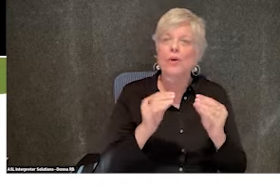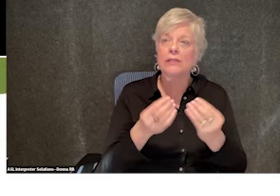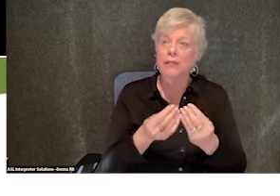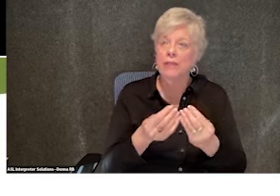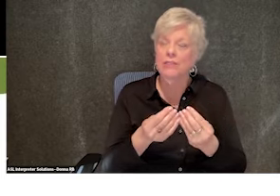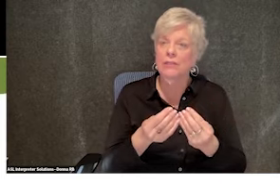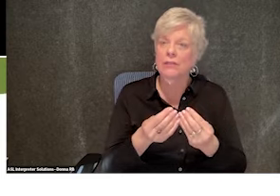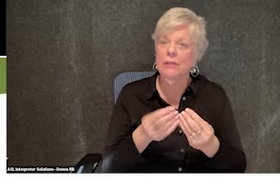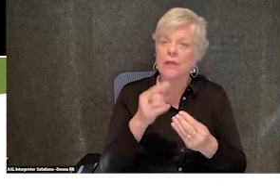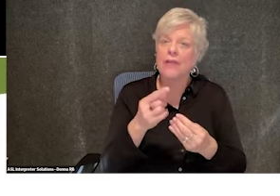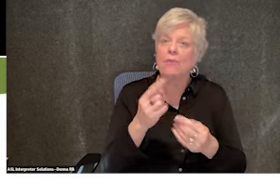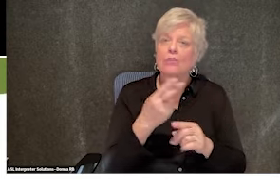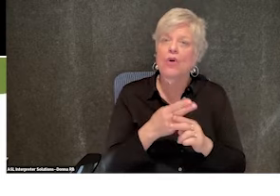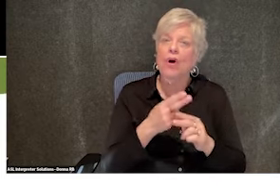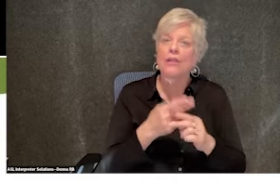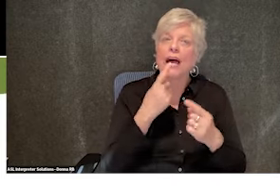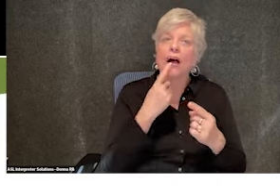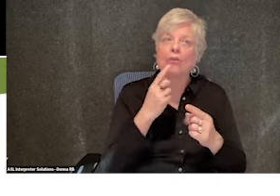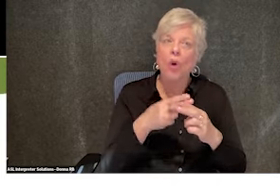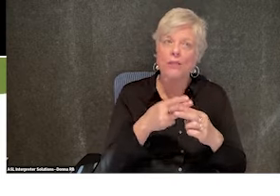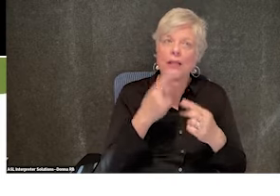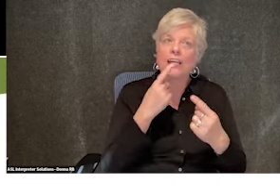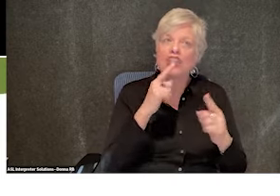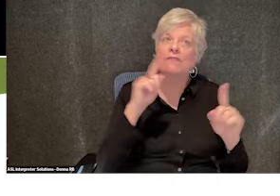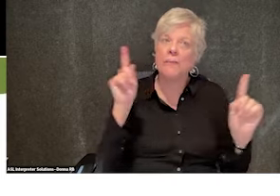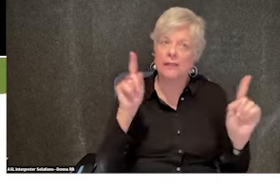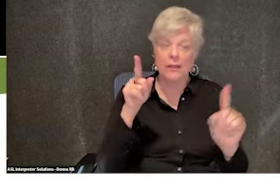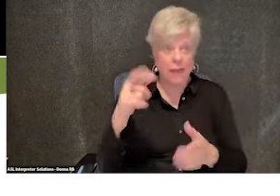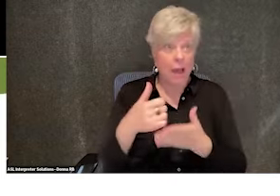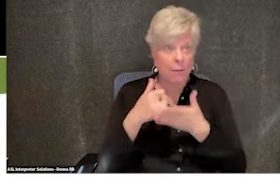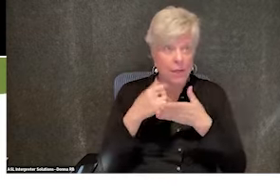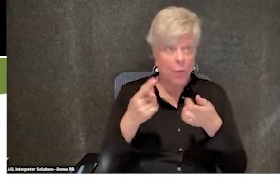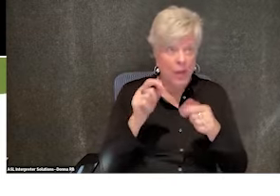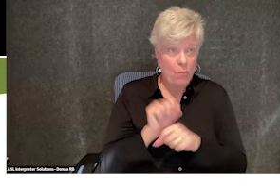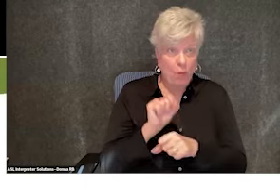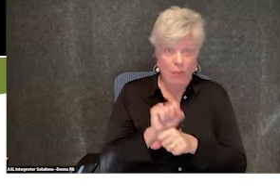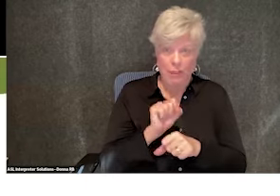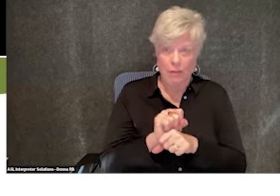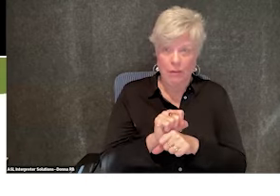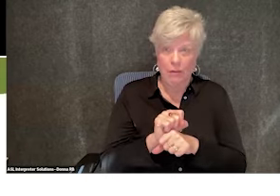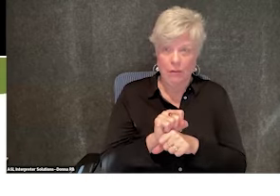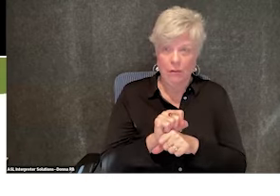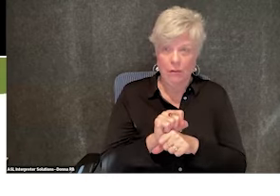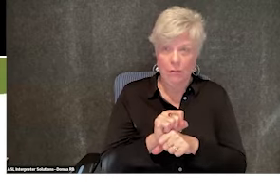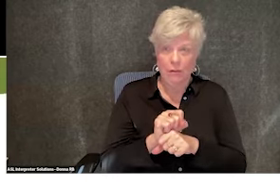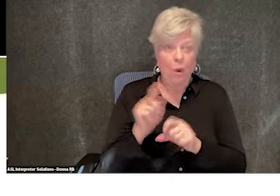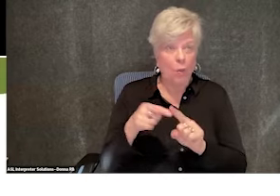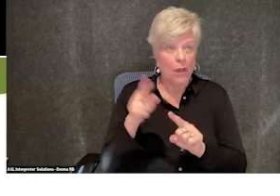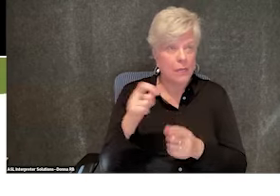esa ayuda o apoyo en el trabajo, ellos me dan ese apoyo, ayuda. Hacer las cosas